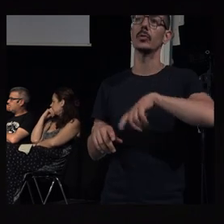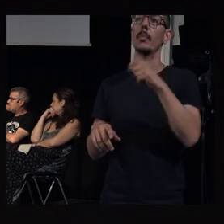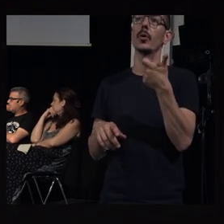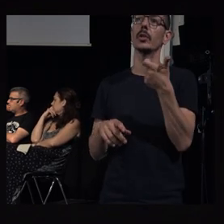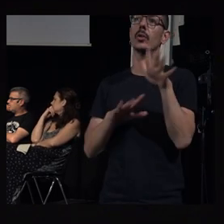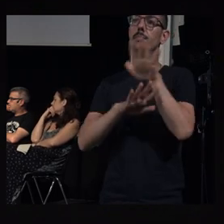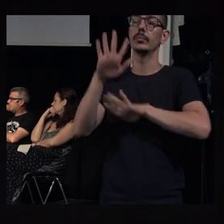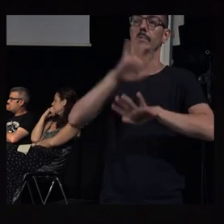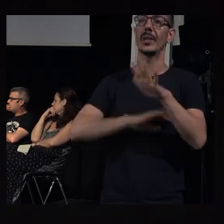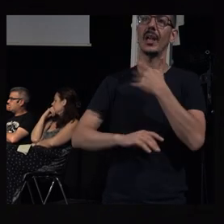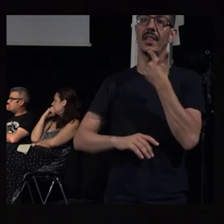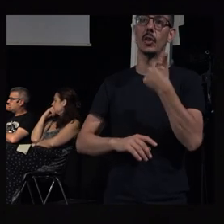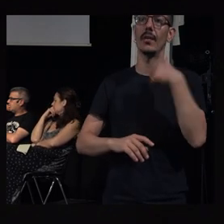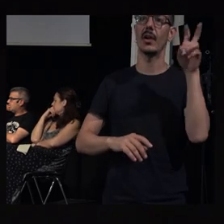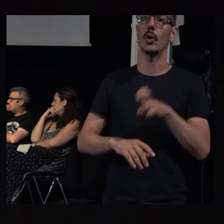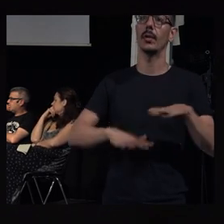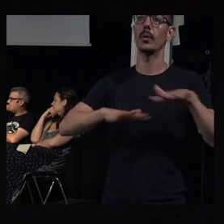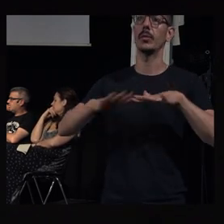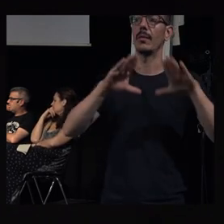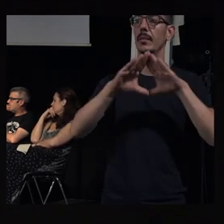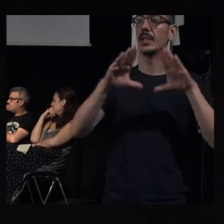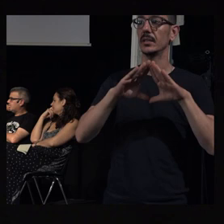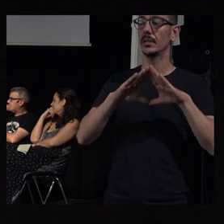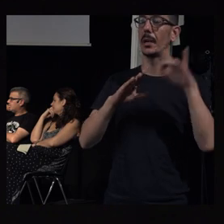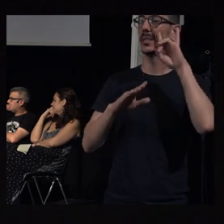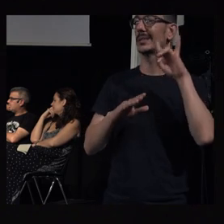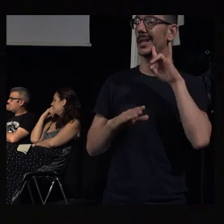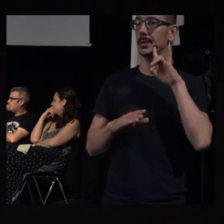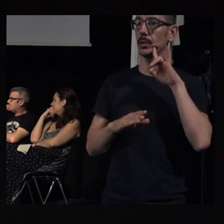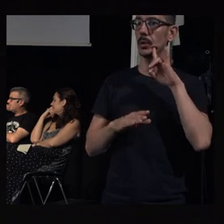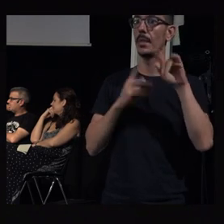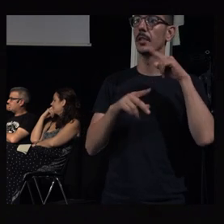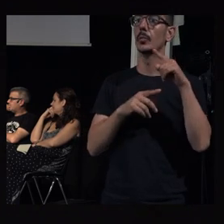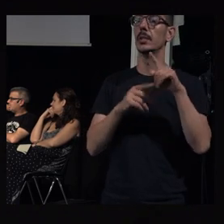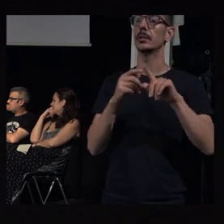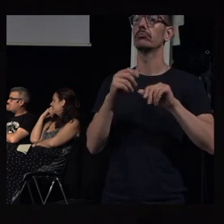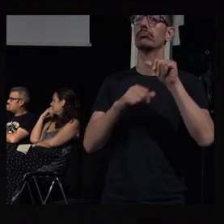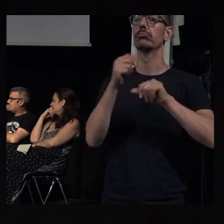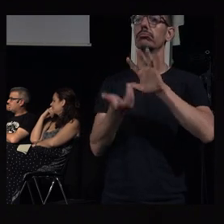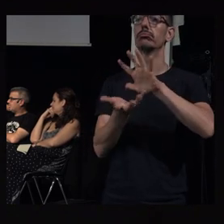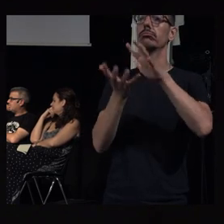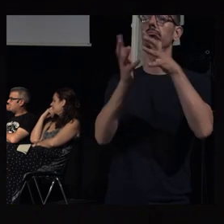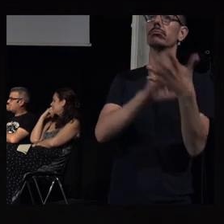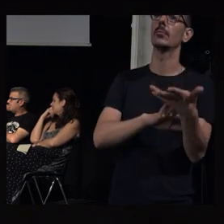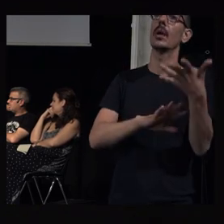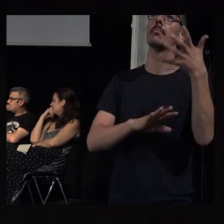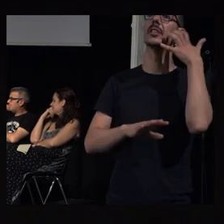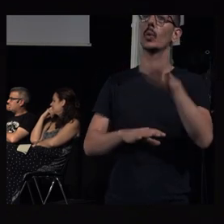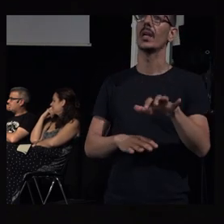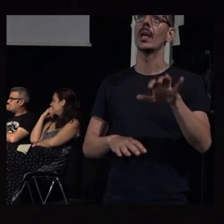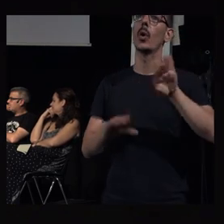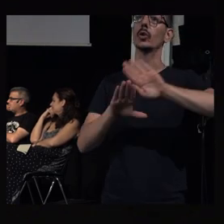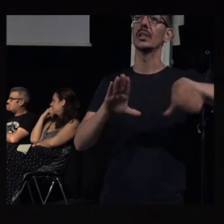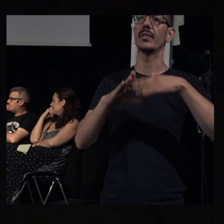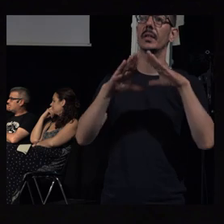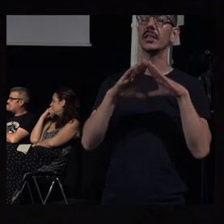decir, vengo del movimiento feminista, el movimiento feminista más clásico, que después transita a un movimiento más queer o transfeminista, pero que